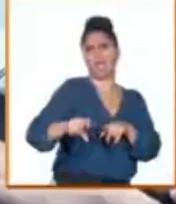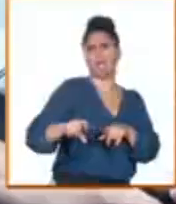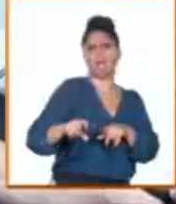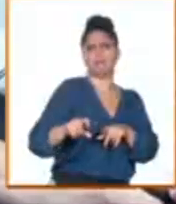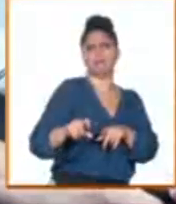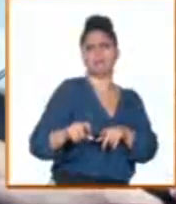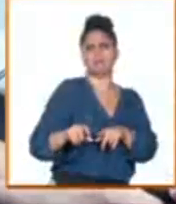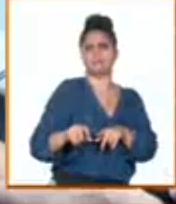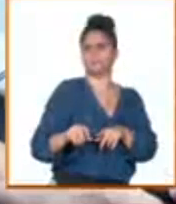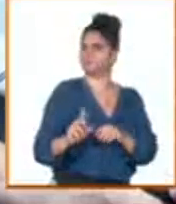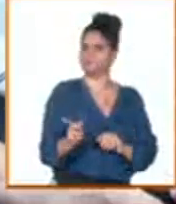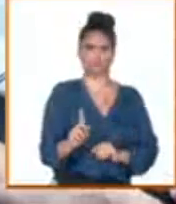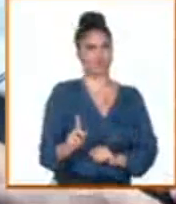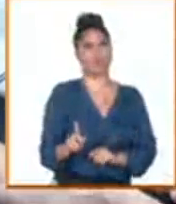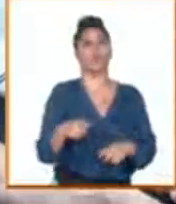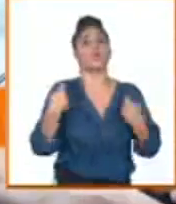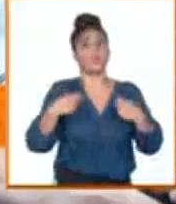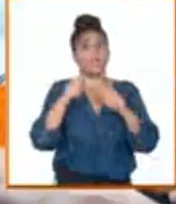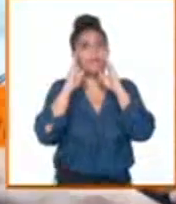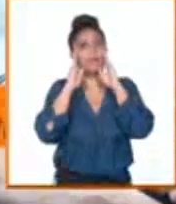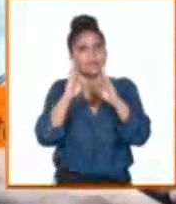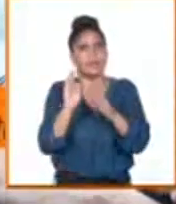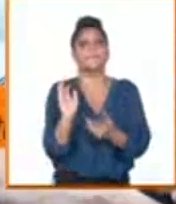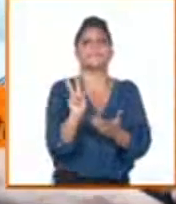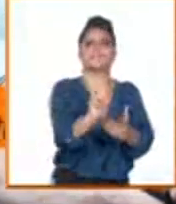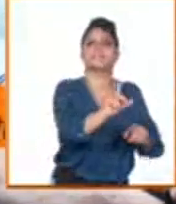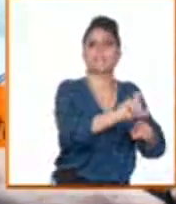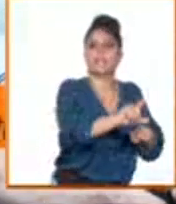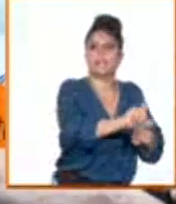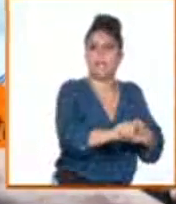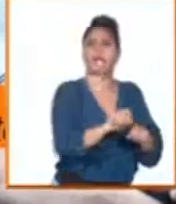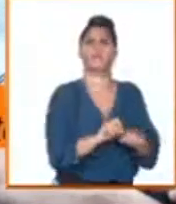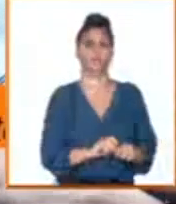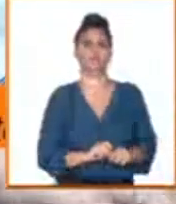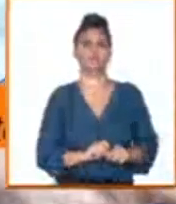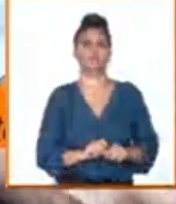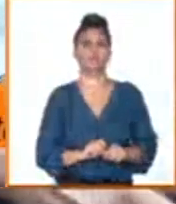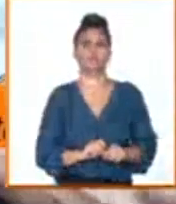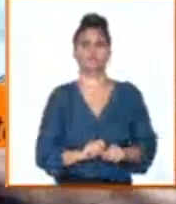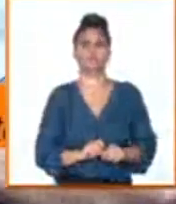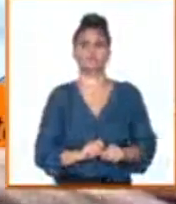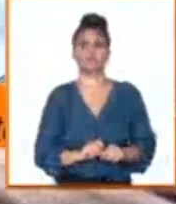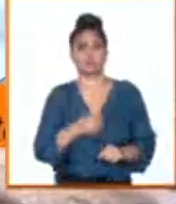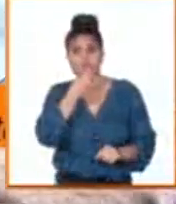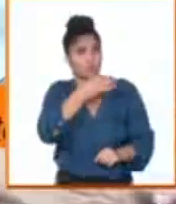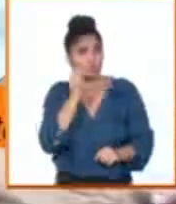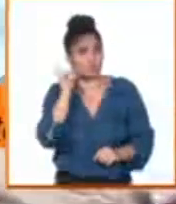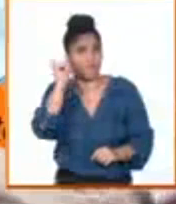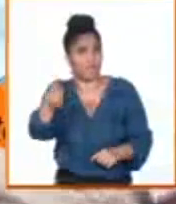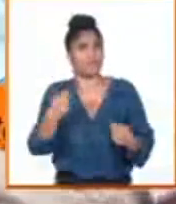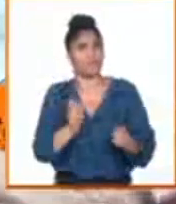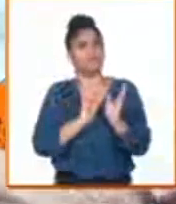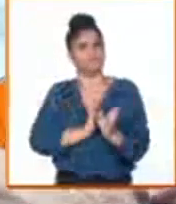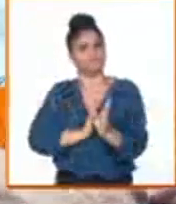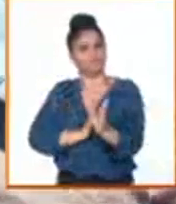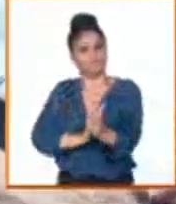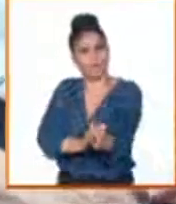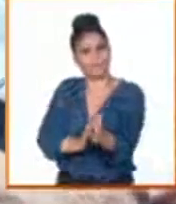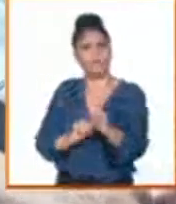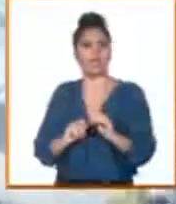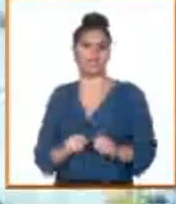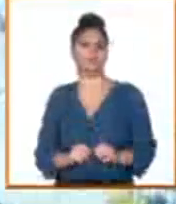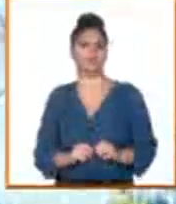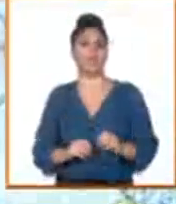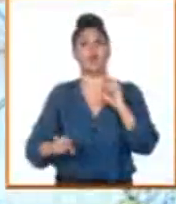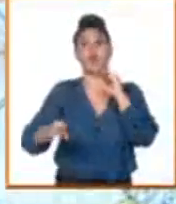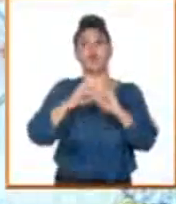común. Hay que insistir en reconocer que este proyecto es un proyecto de ley de comunicación